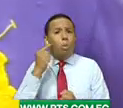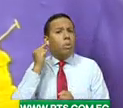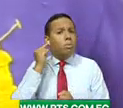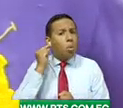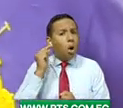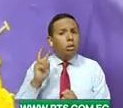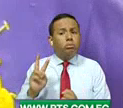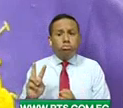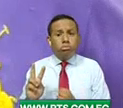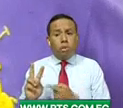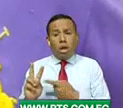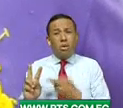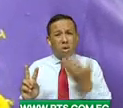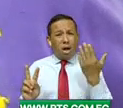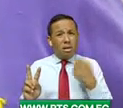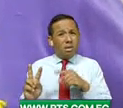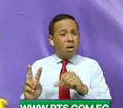en